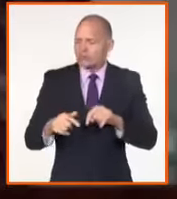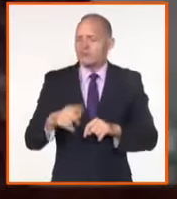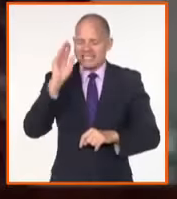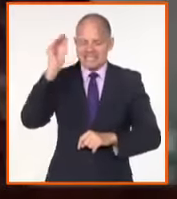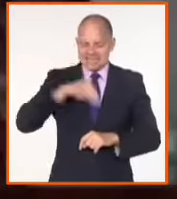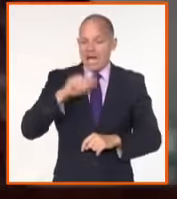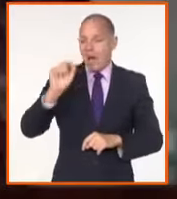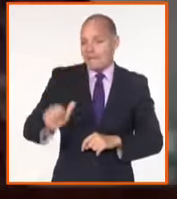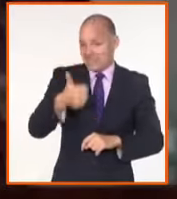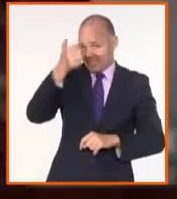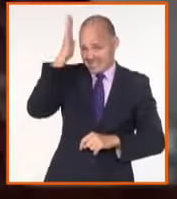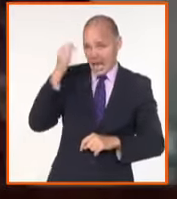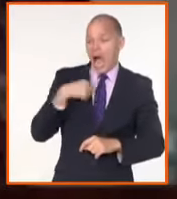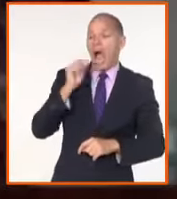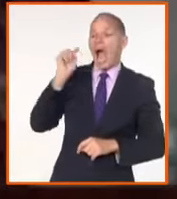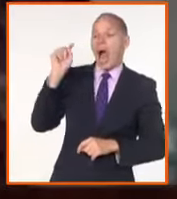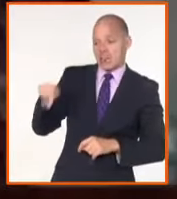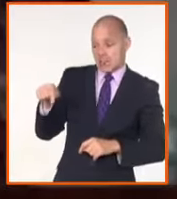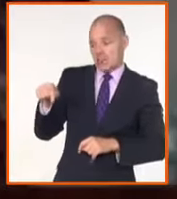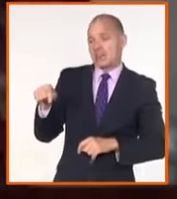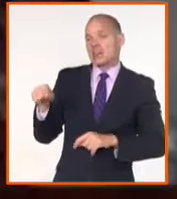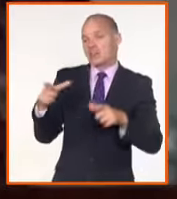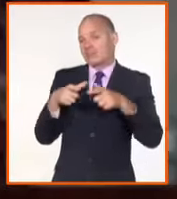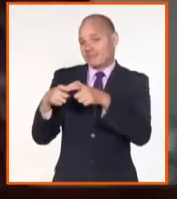porque lo vi y vi dos mundos enfrentados.